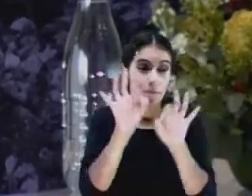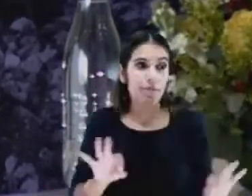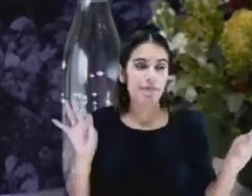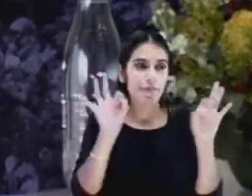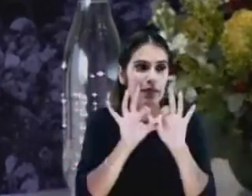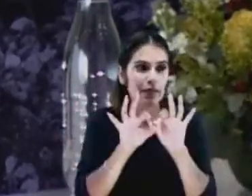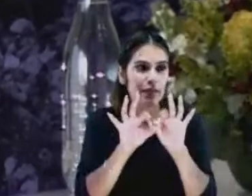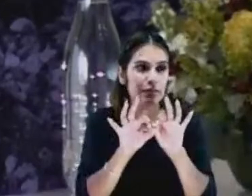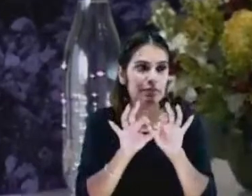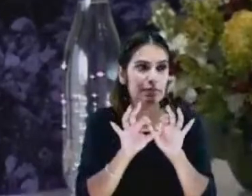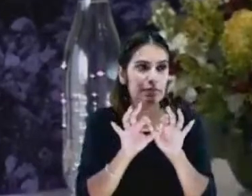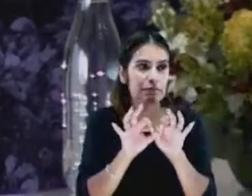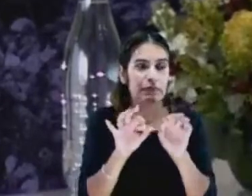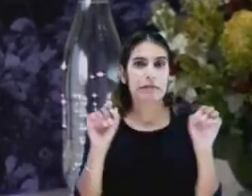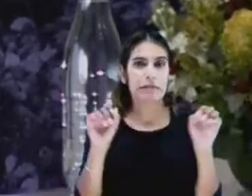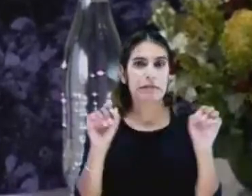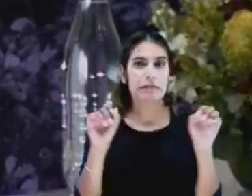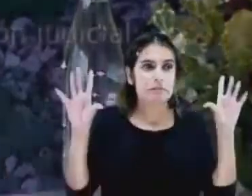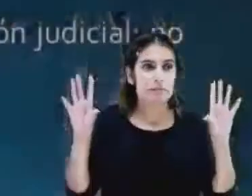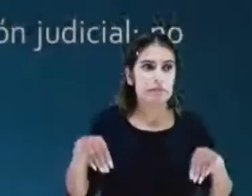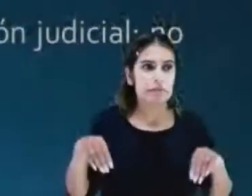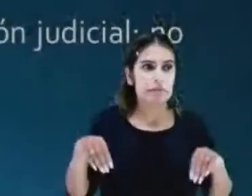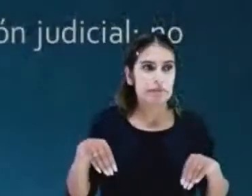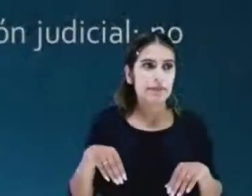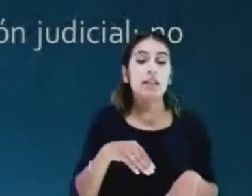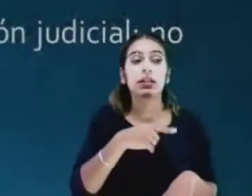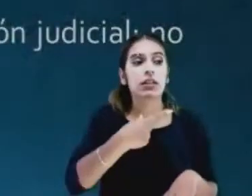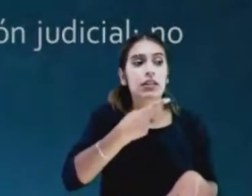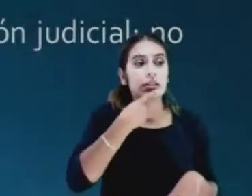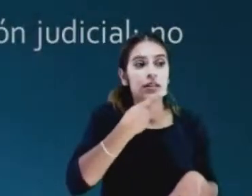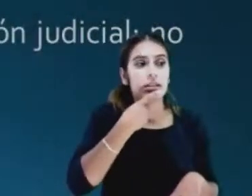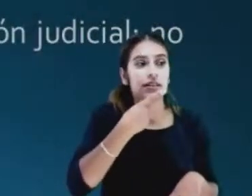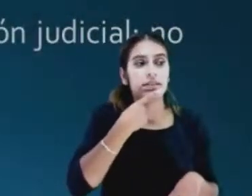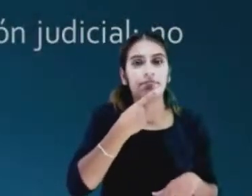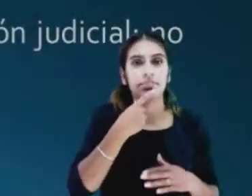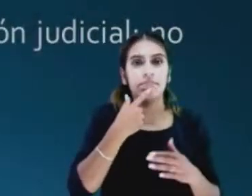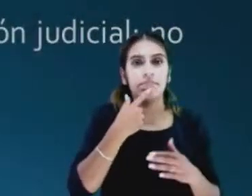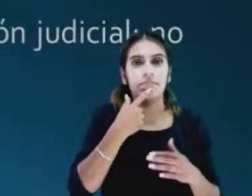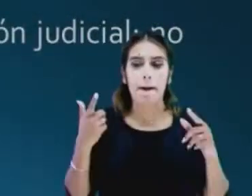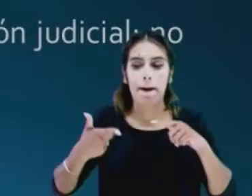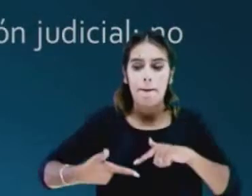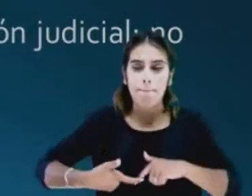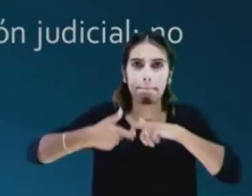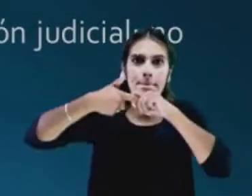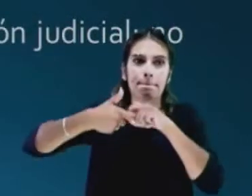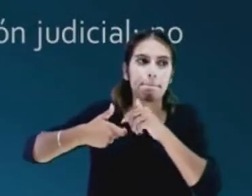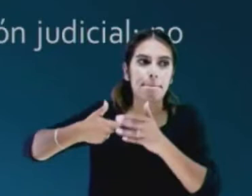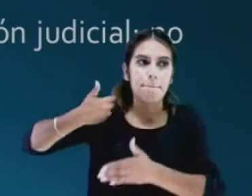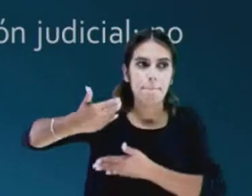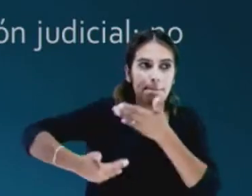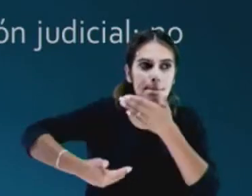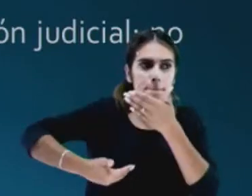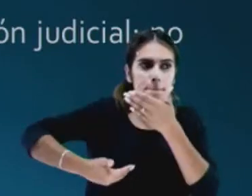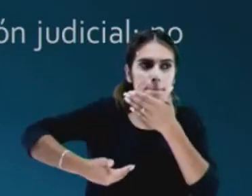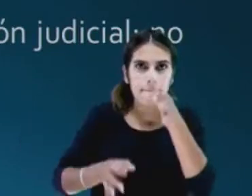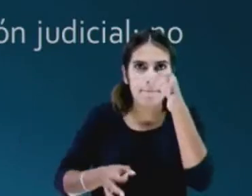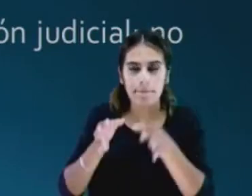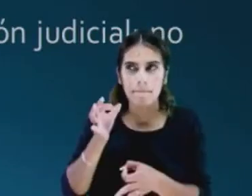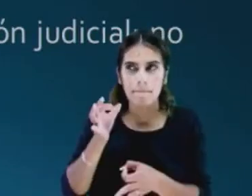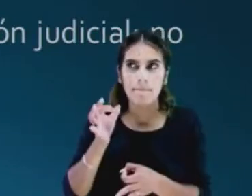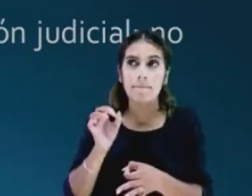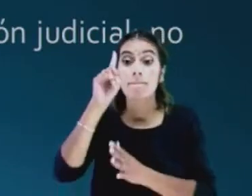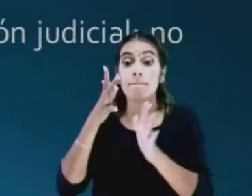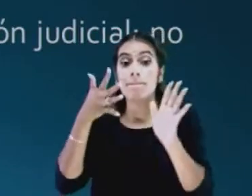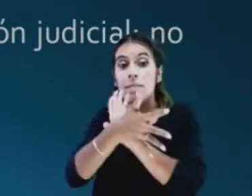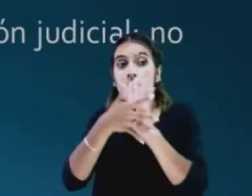televisión pero suspensión del proyecto judicial una vez se reciba la comunicación se inicia el trámite del concepto esto opera